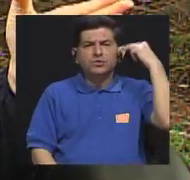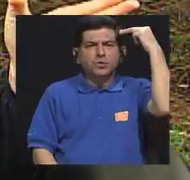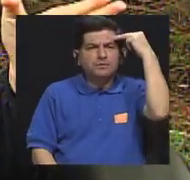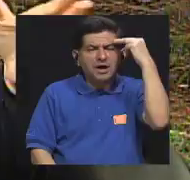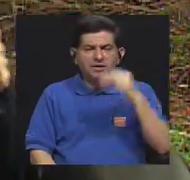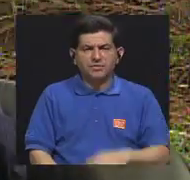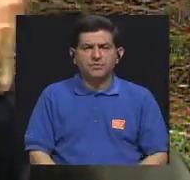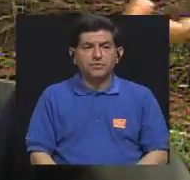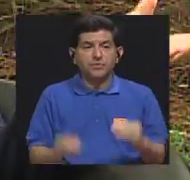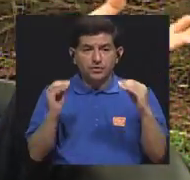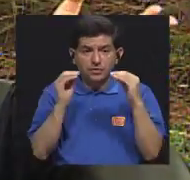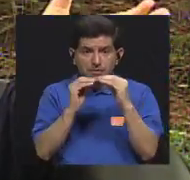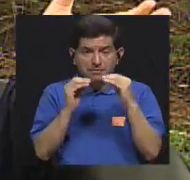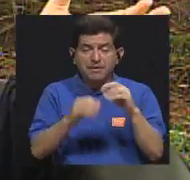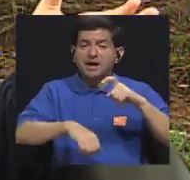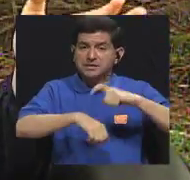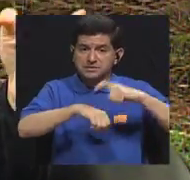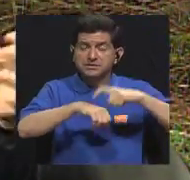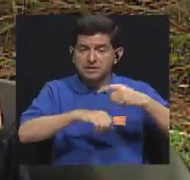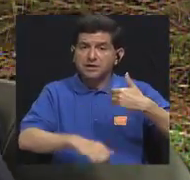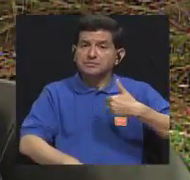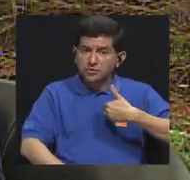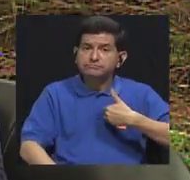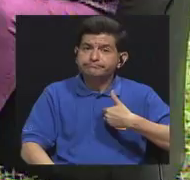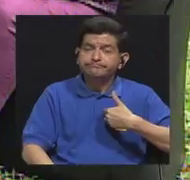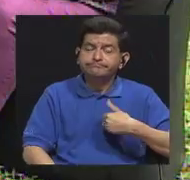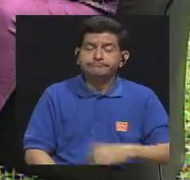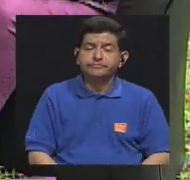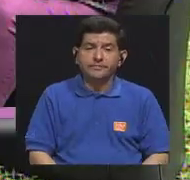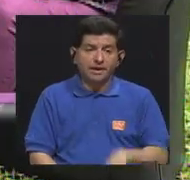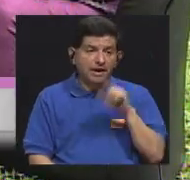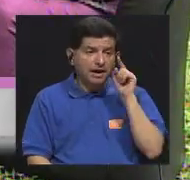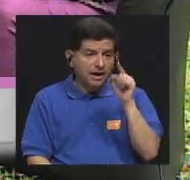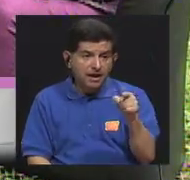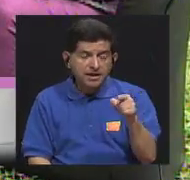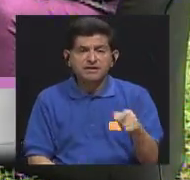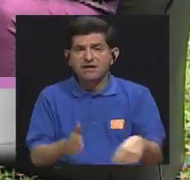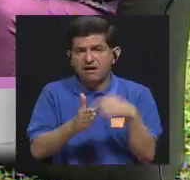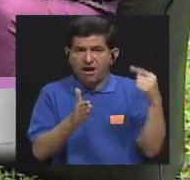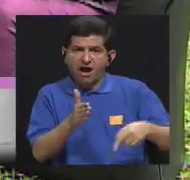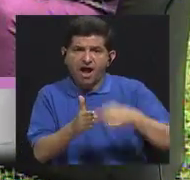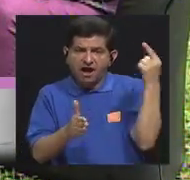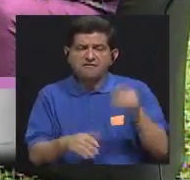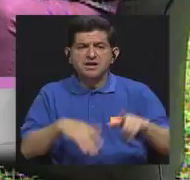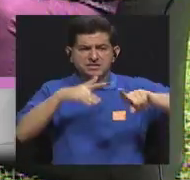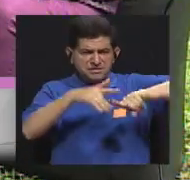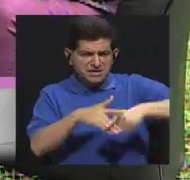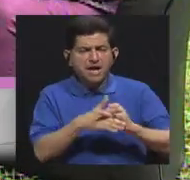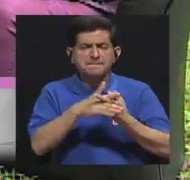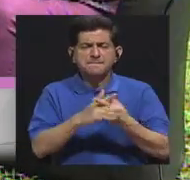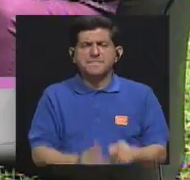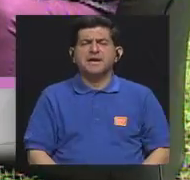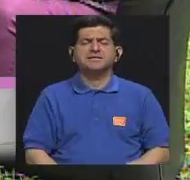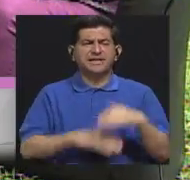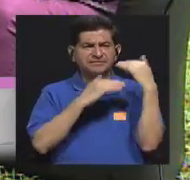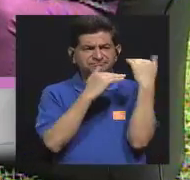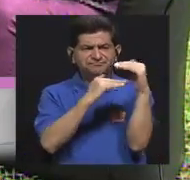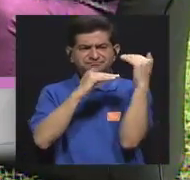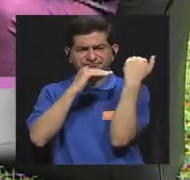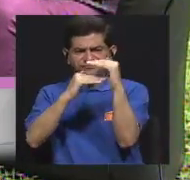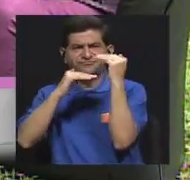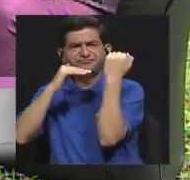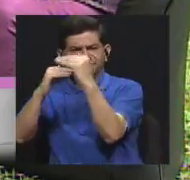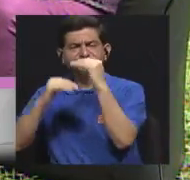etapa que más nos toma tiempo, ¿verdad? Entonces, en esta etapa muchas veces ahí es donde empiezan a nacer nuestras